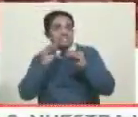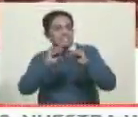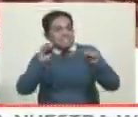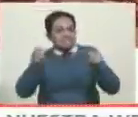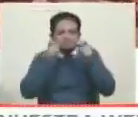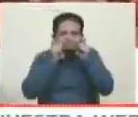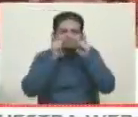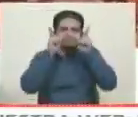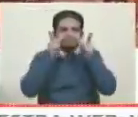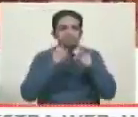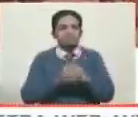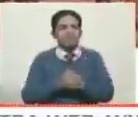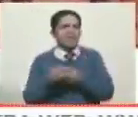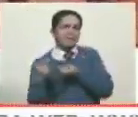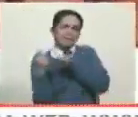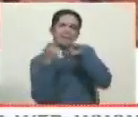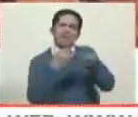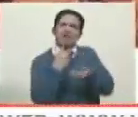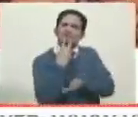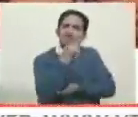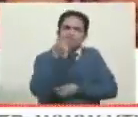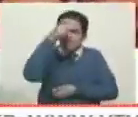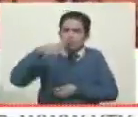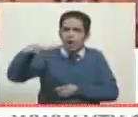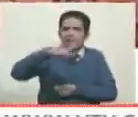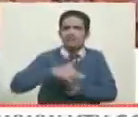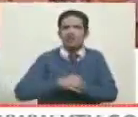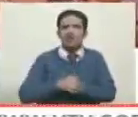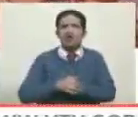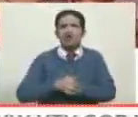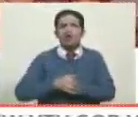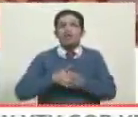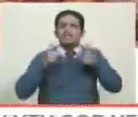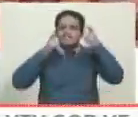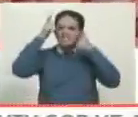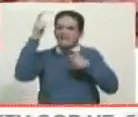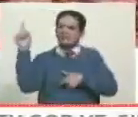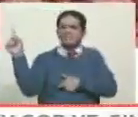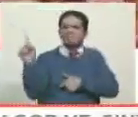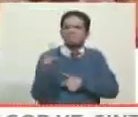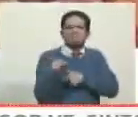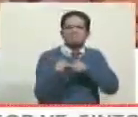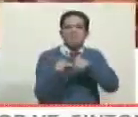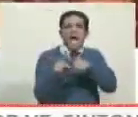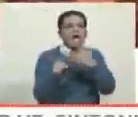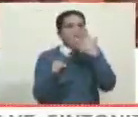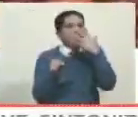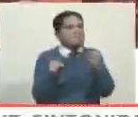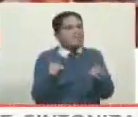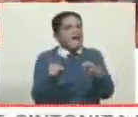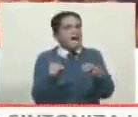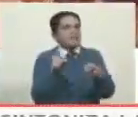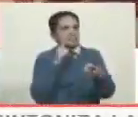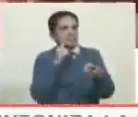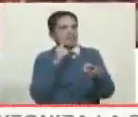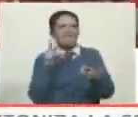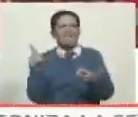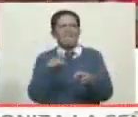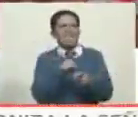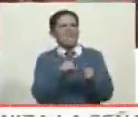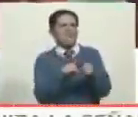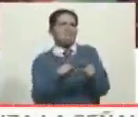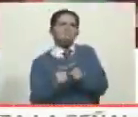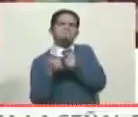tenía hugo chávez llevó a nuestro pueblo a entender que había llegado al poder